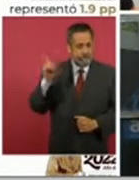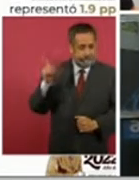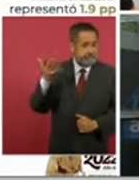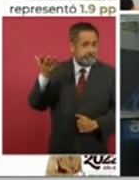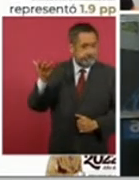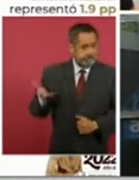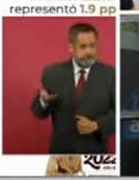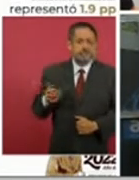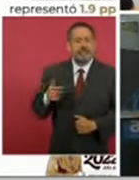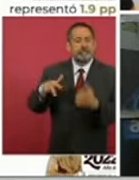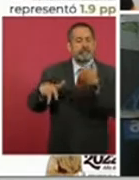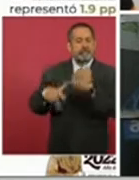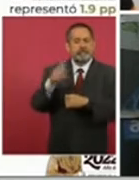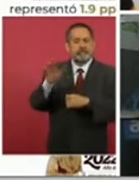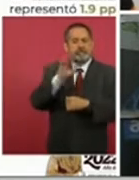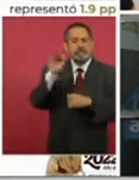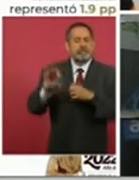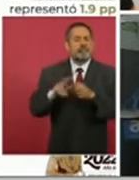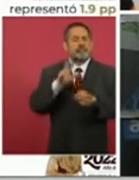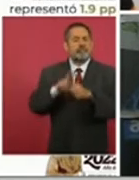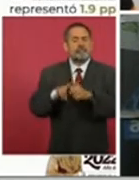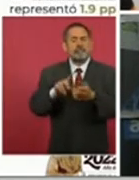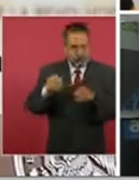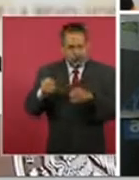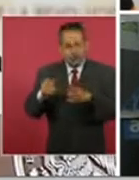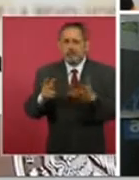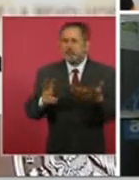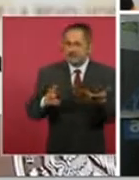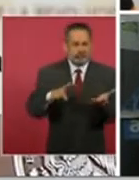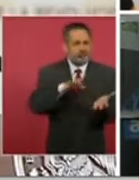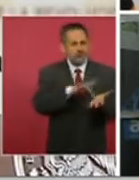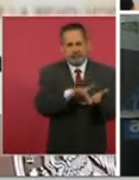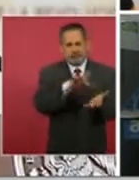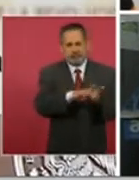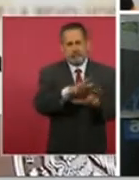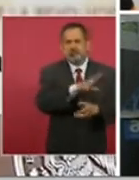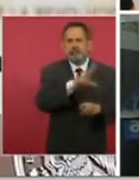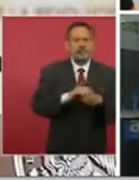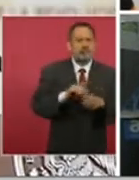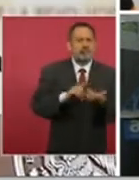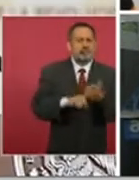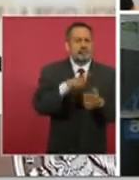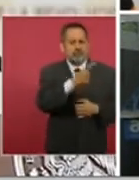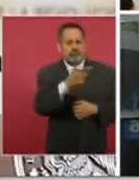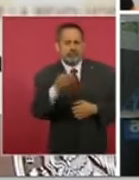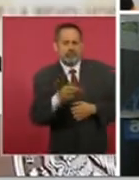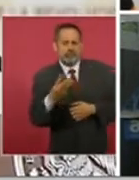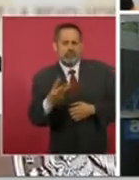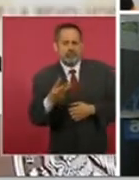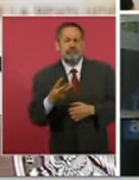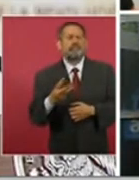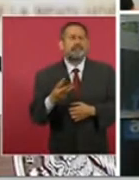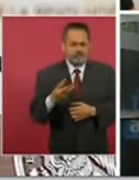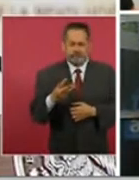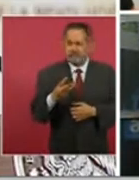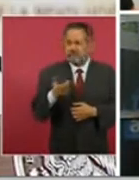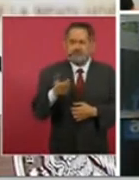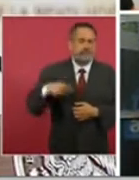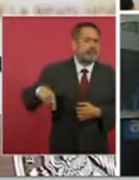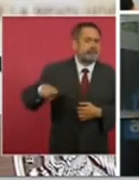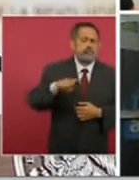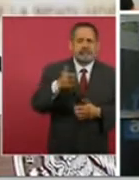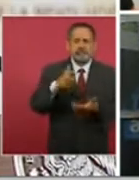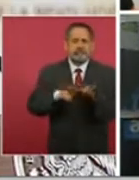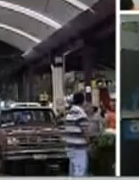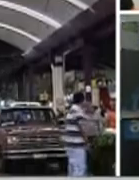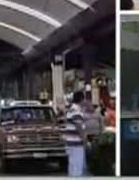evidentemente tendrían un sentido lógico estos apoyos porque alcanzaríamos el nivel de oferta ideal. Sin embargo, doctor, van a seguir como lo acabamos de ver en el resto del